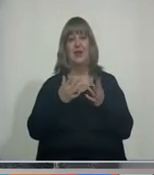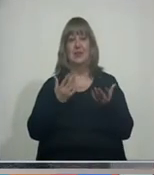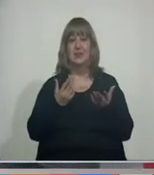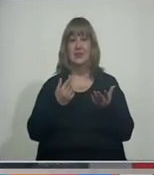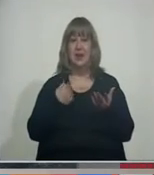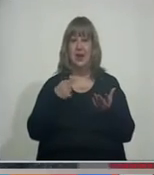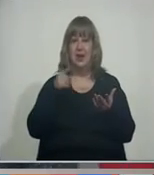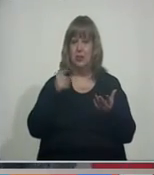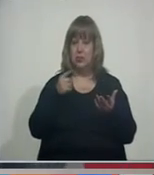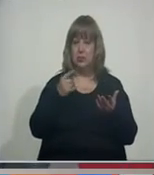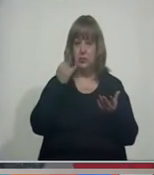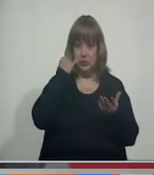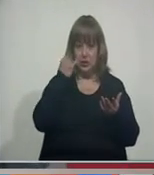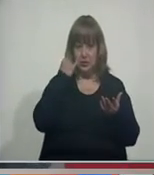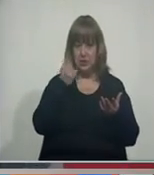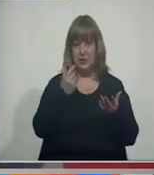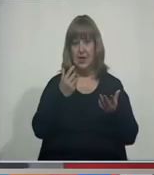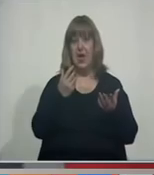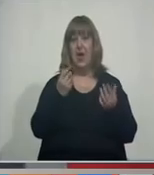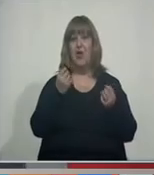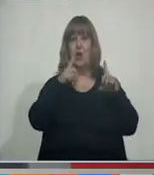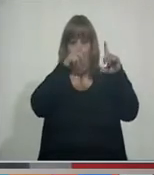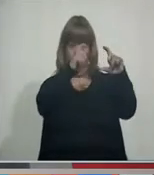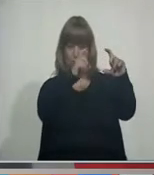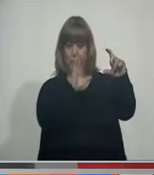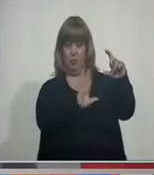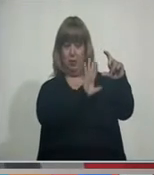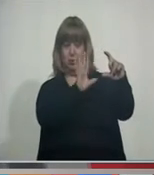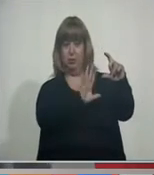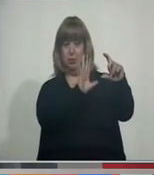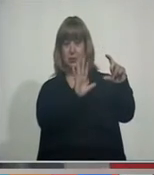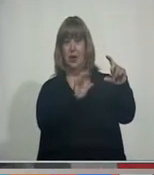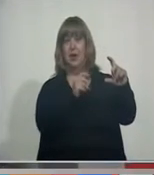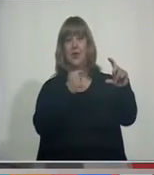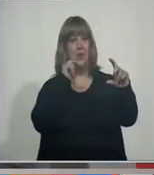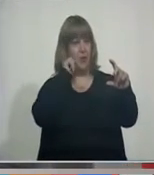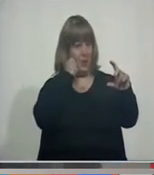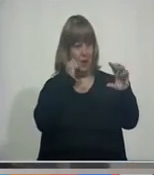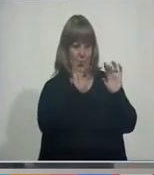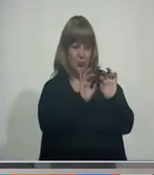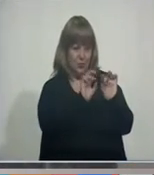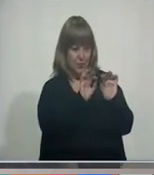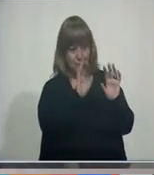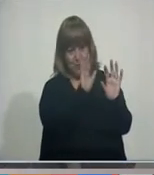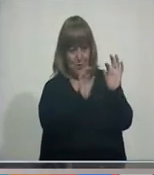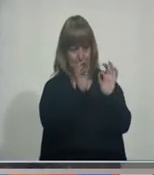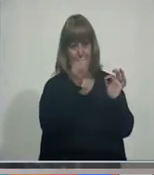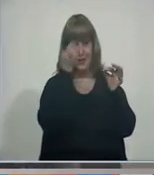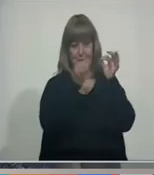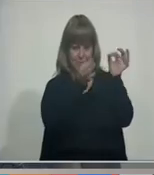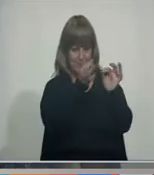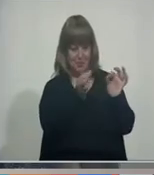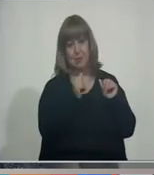mucho filtro y mucho zafa, filtro. Mirá, falta, zafa como loco. Obviamente ahí vas a conocer los intereses de las otras personas, pero ¿qué quiere Mark